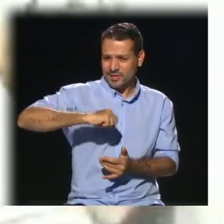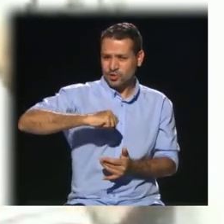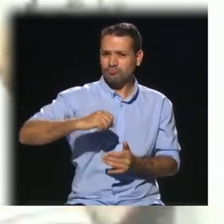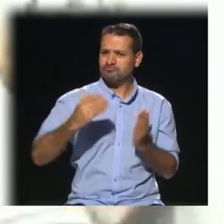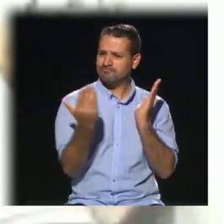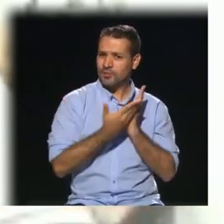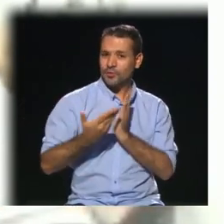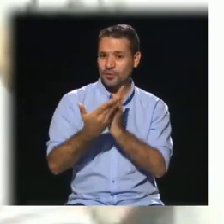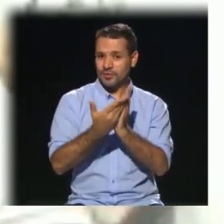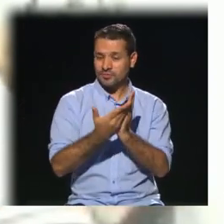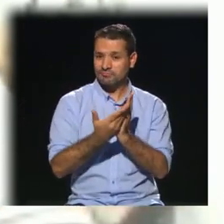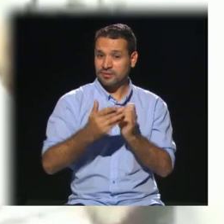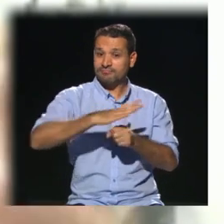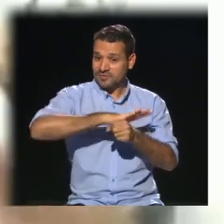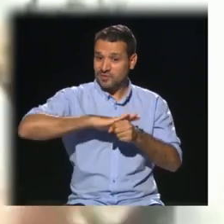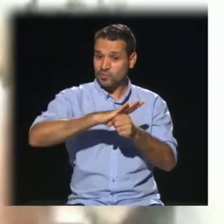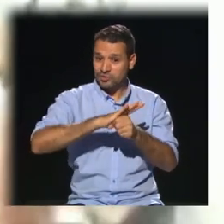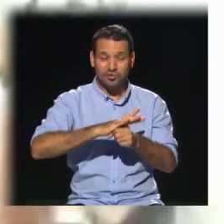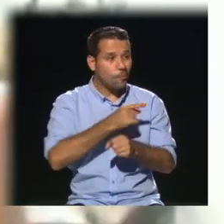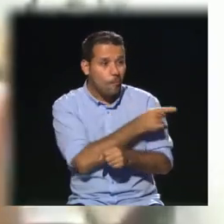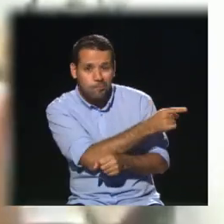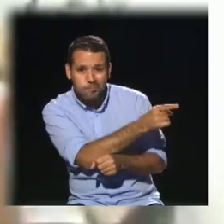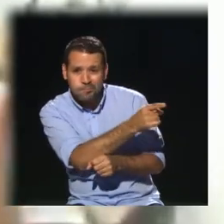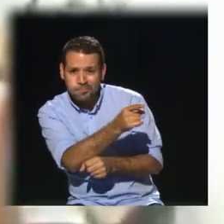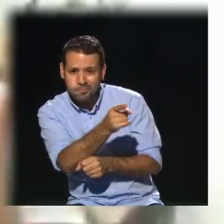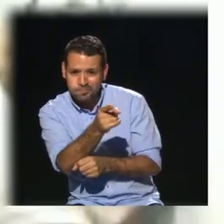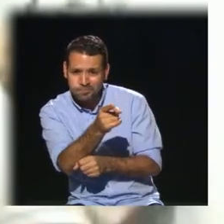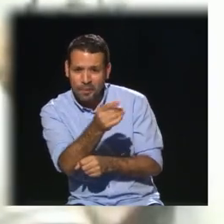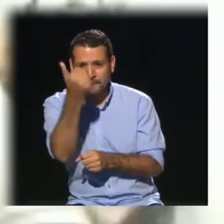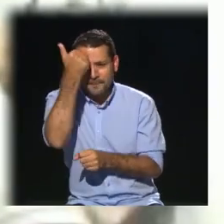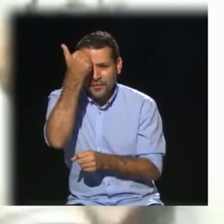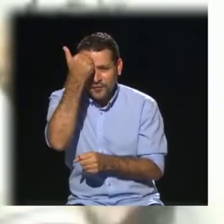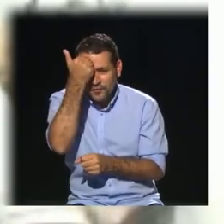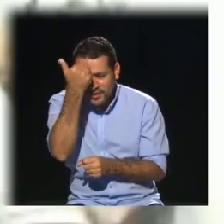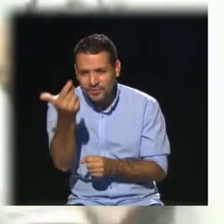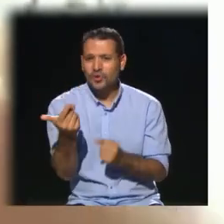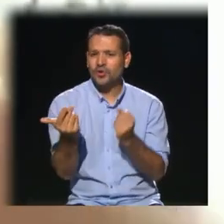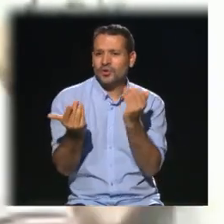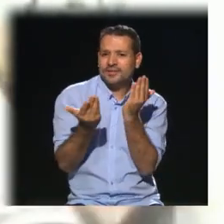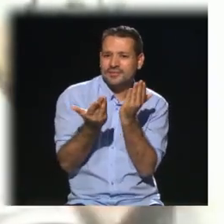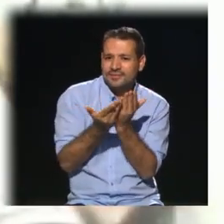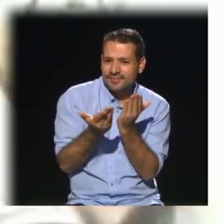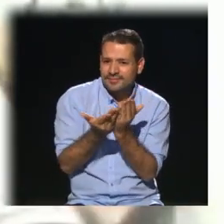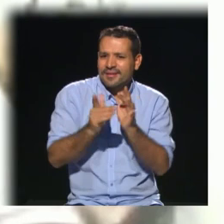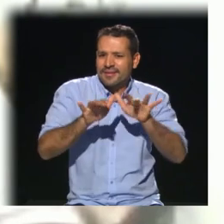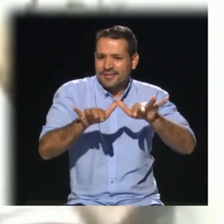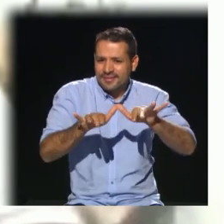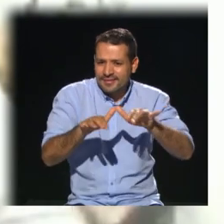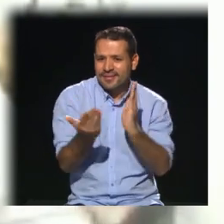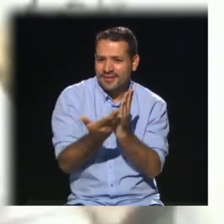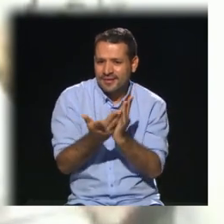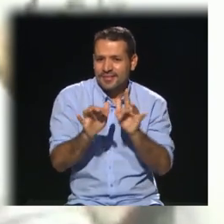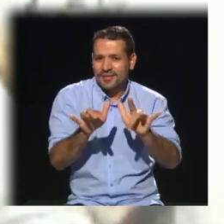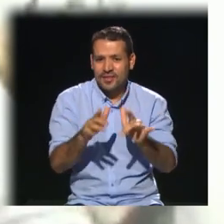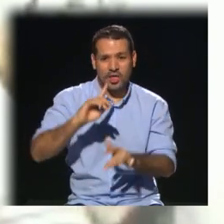y es una realidad que en este momento ningún docente, ninguna secretaría de educación, el gobierno tampoco le ha